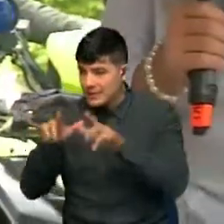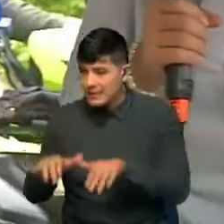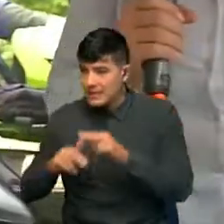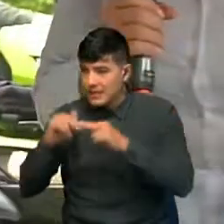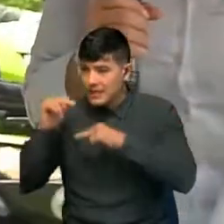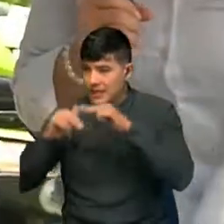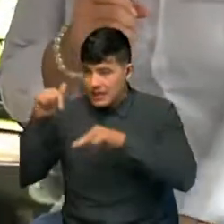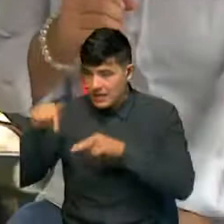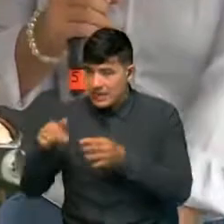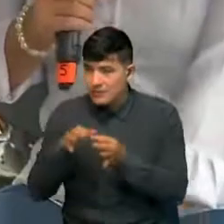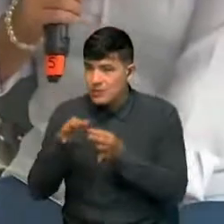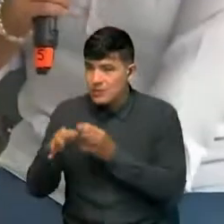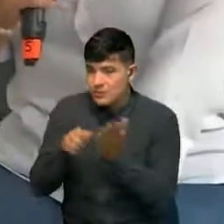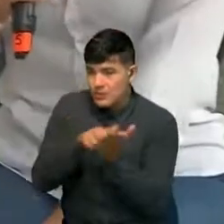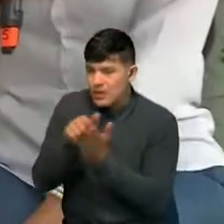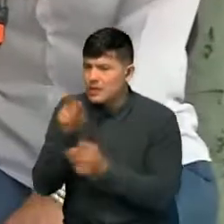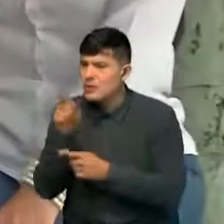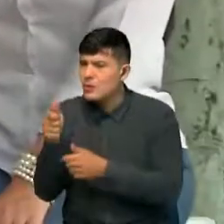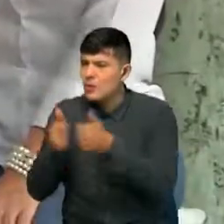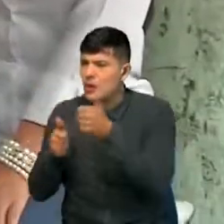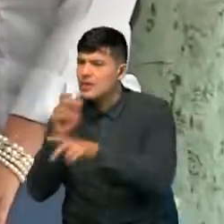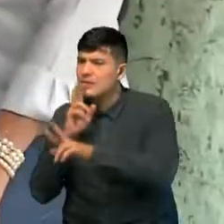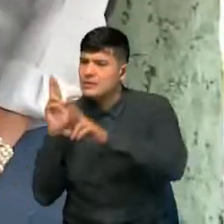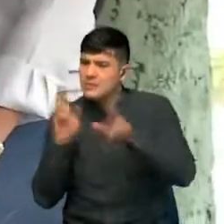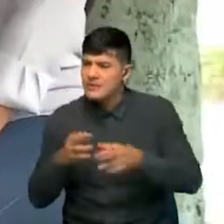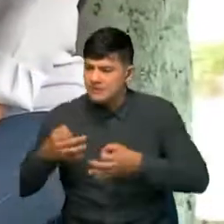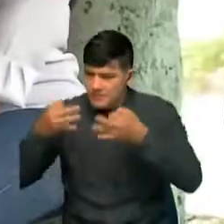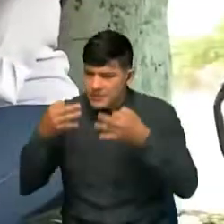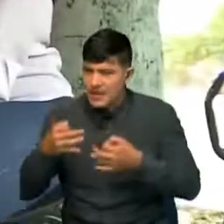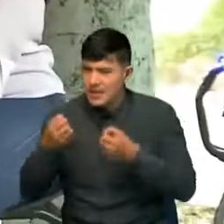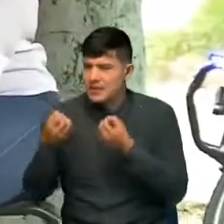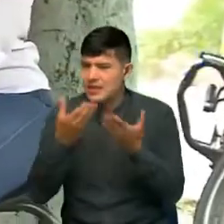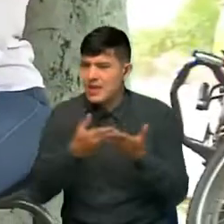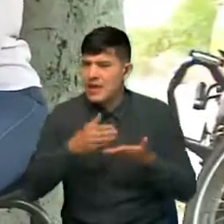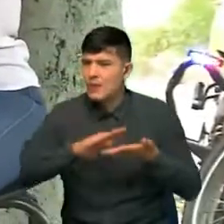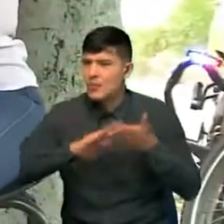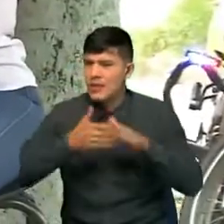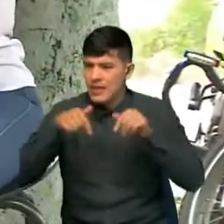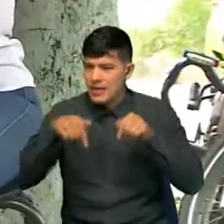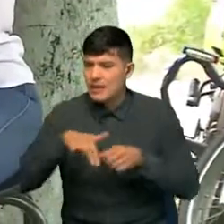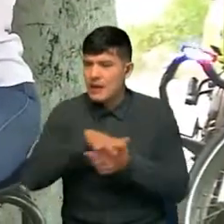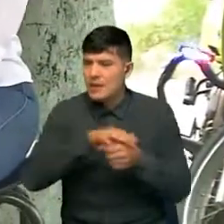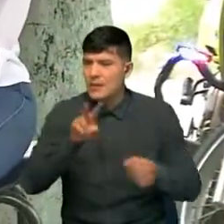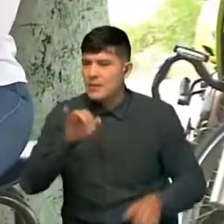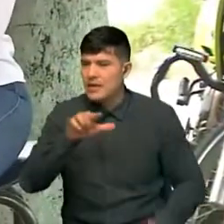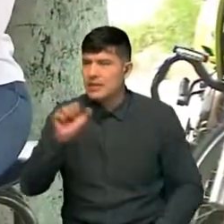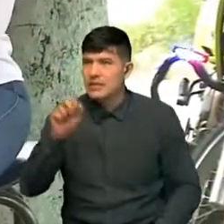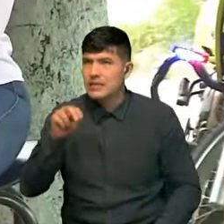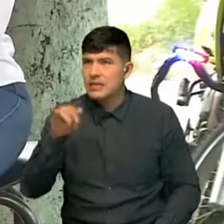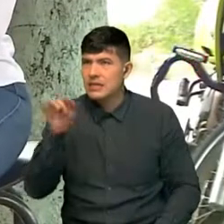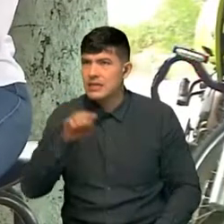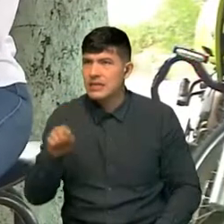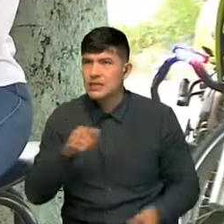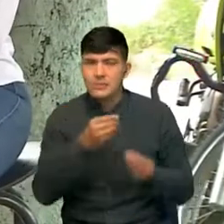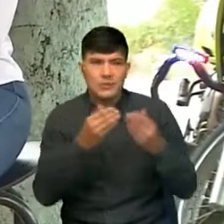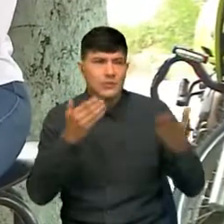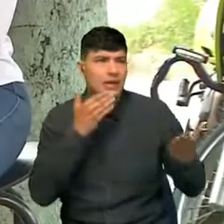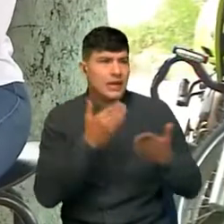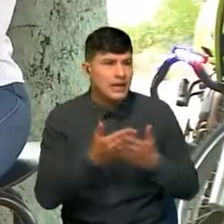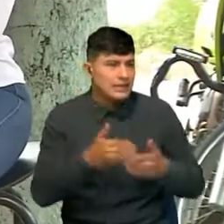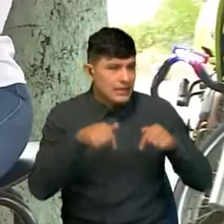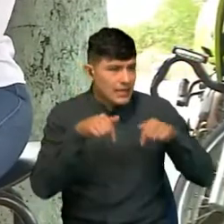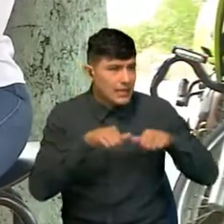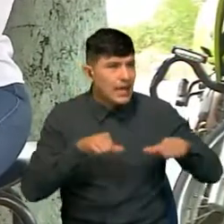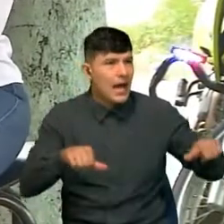esta invitación. ¿Y qué respuesta puntual le podemos dar a los habitantes de Villampis? Gracias, María Ángel, por este espacio. Un saludo a todos los